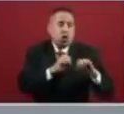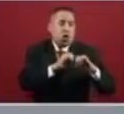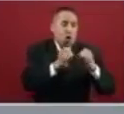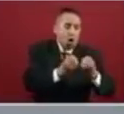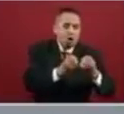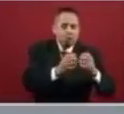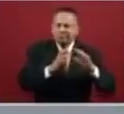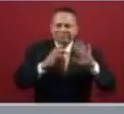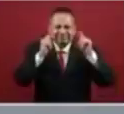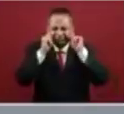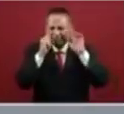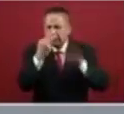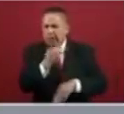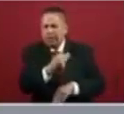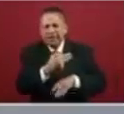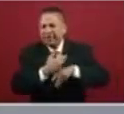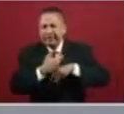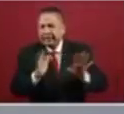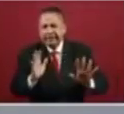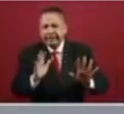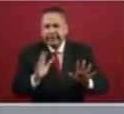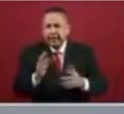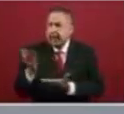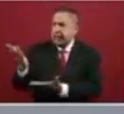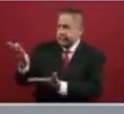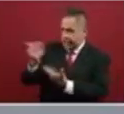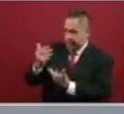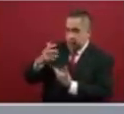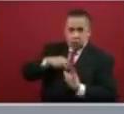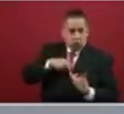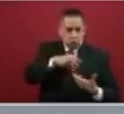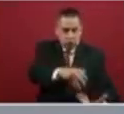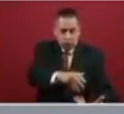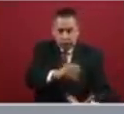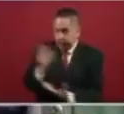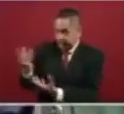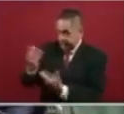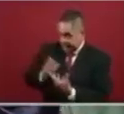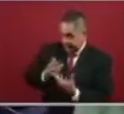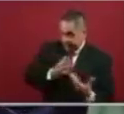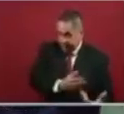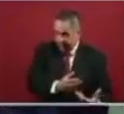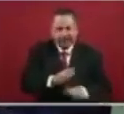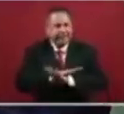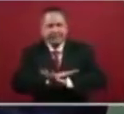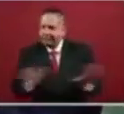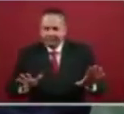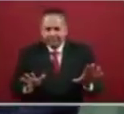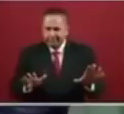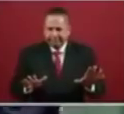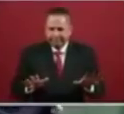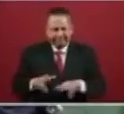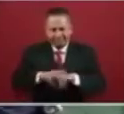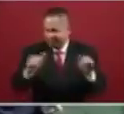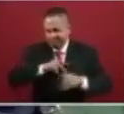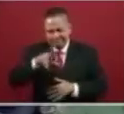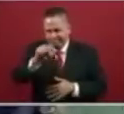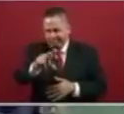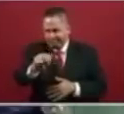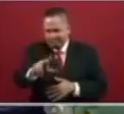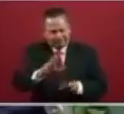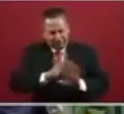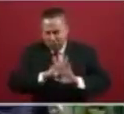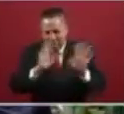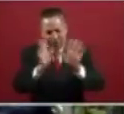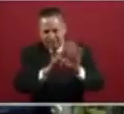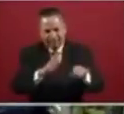como se llame, y dame a mí el dinero y yo lo voy a entregar a la gente. No, primo